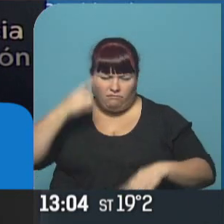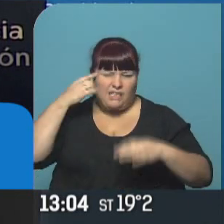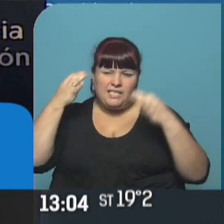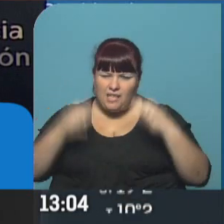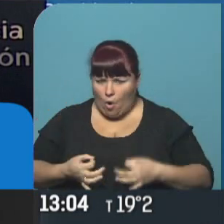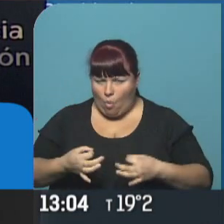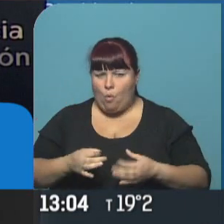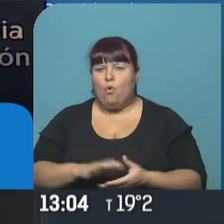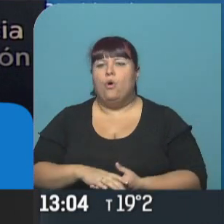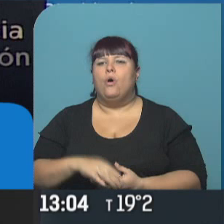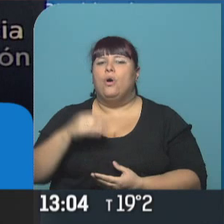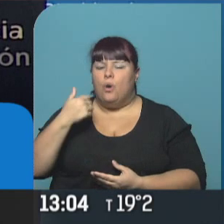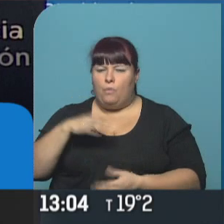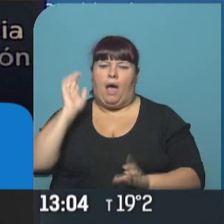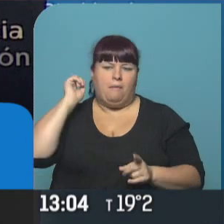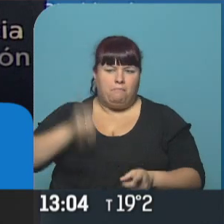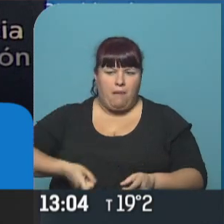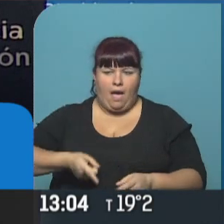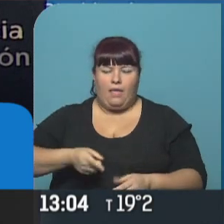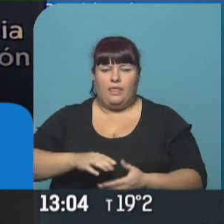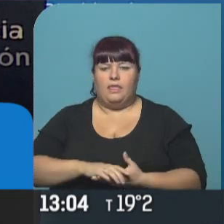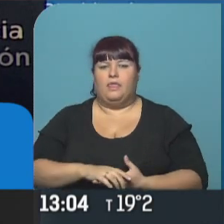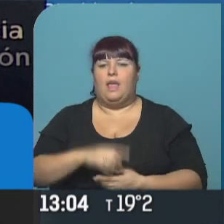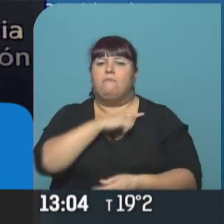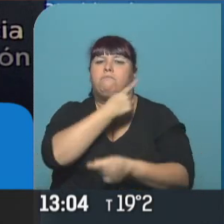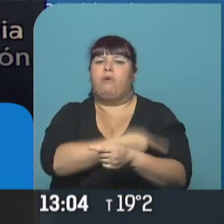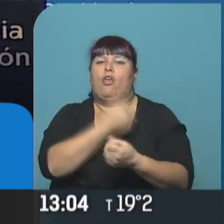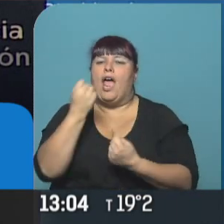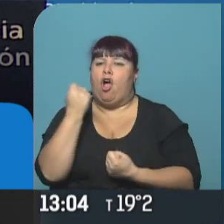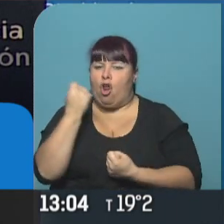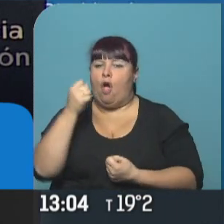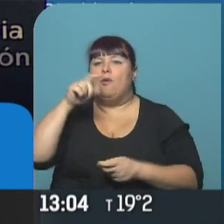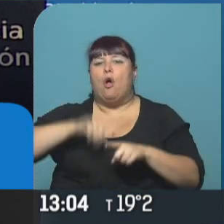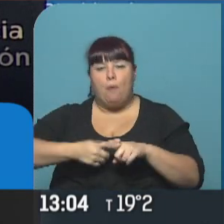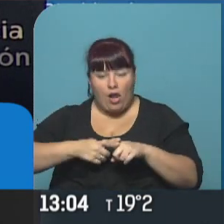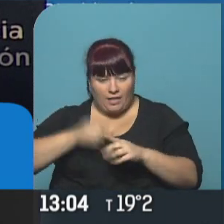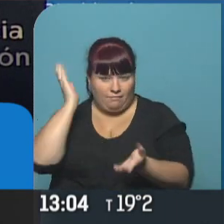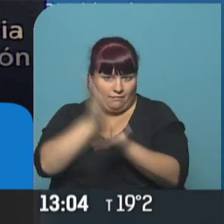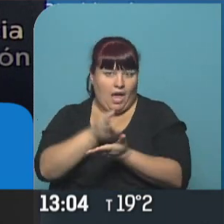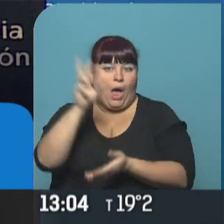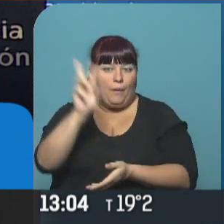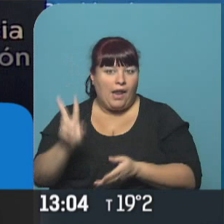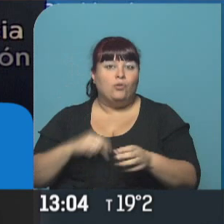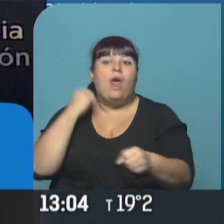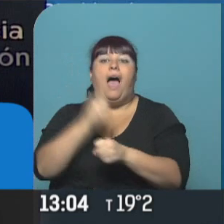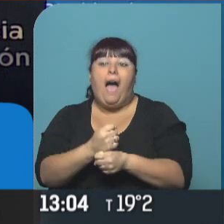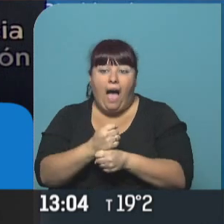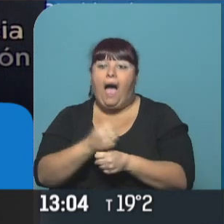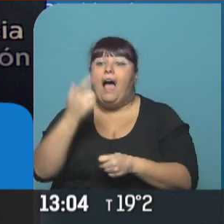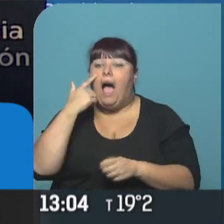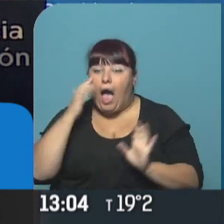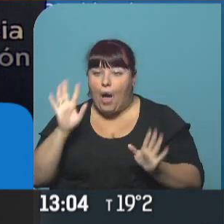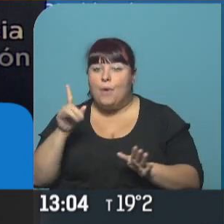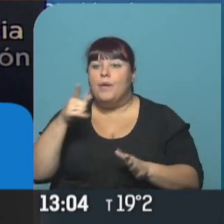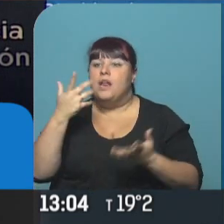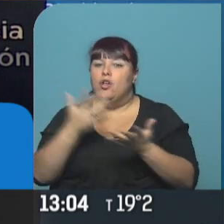convencido de que va a imponer el poder económico y político a Venezuela hasta que veamos que